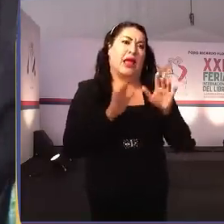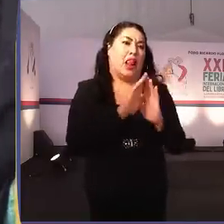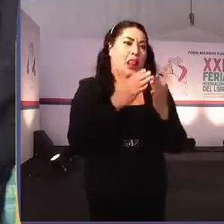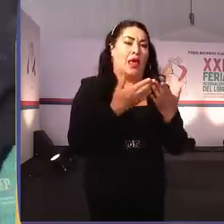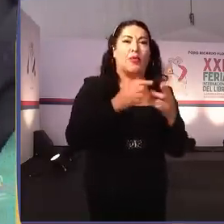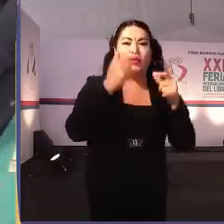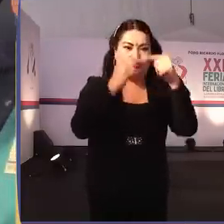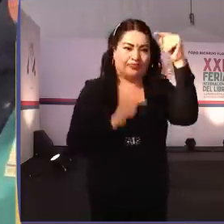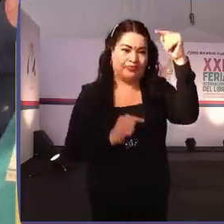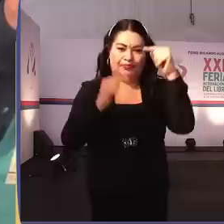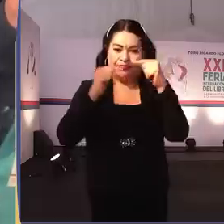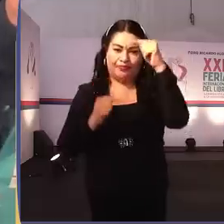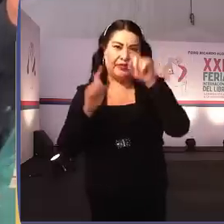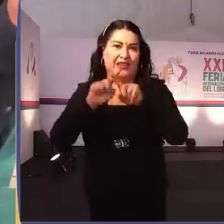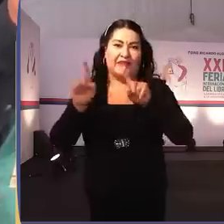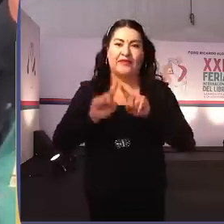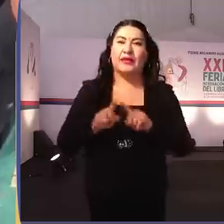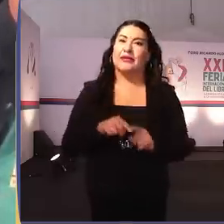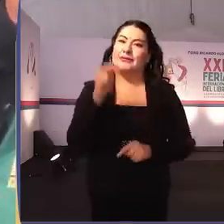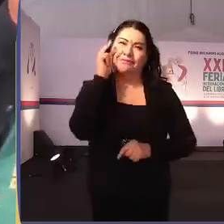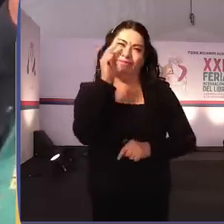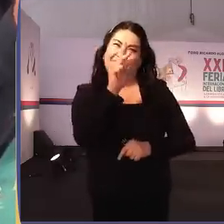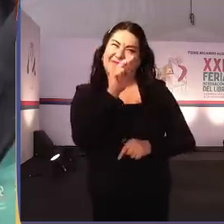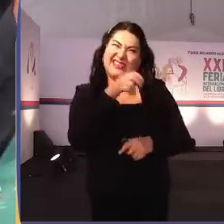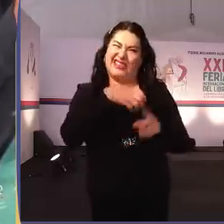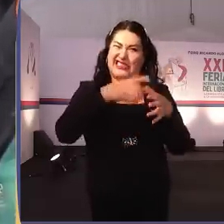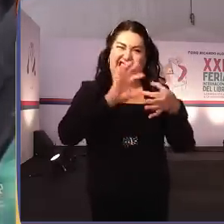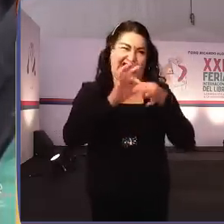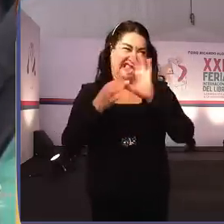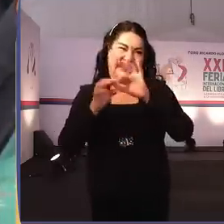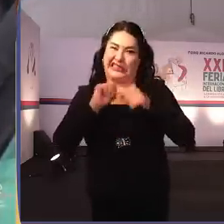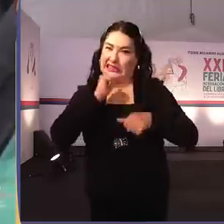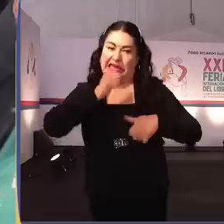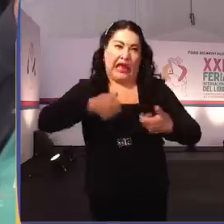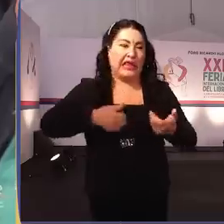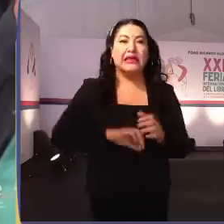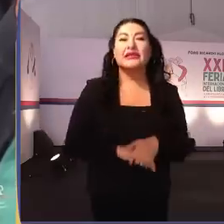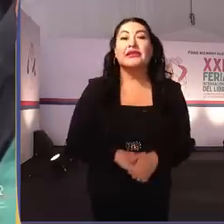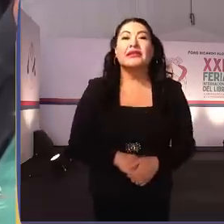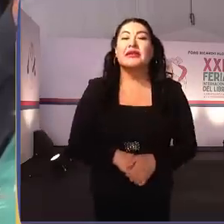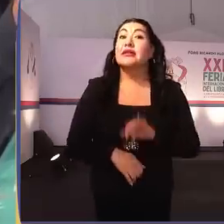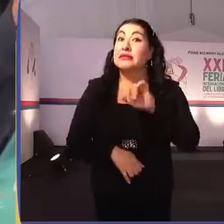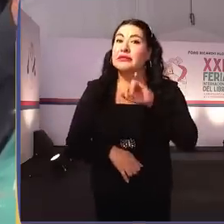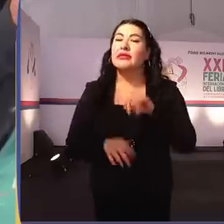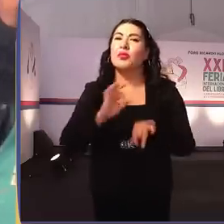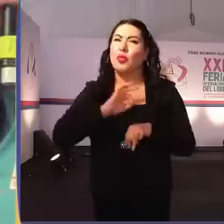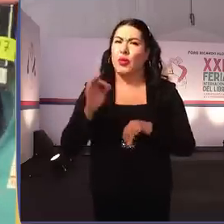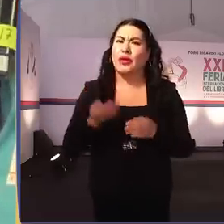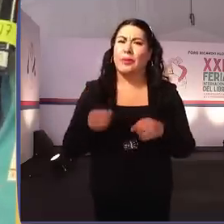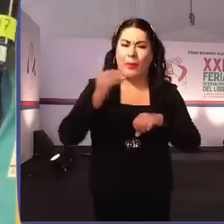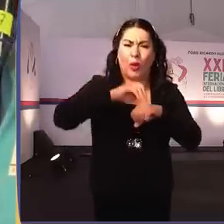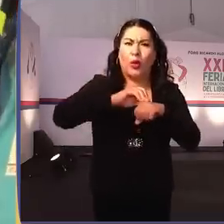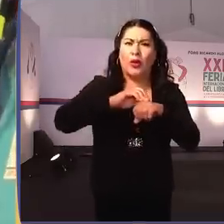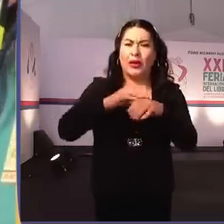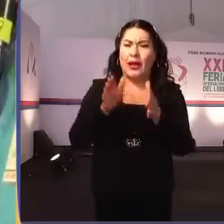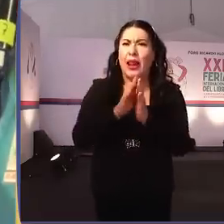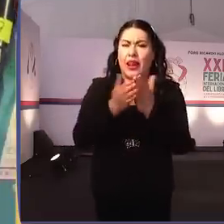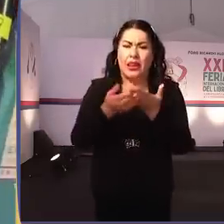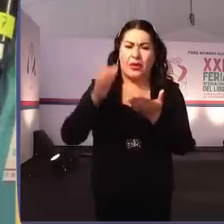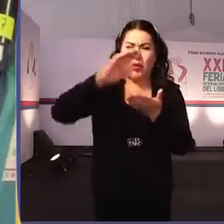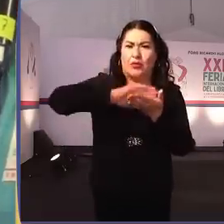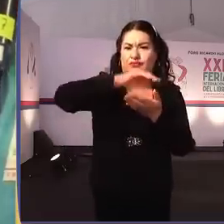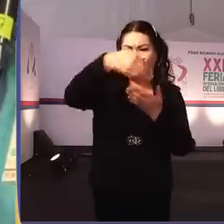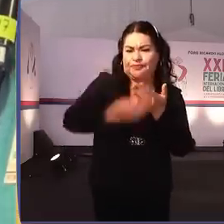distintos, no, se ve, no combina. Lo que sí pueden hacer es empastarlos, ¿no? No pueden gastar su dinero. En